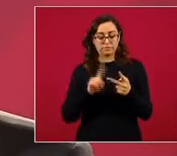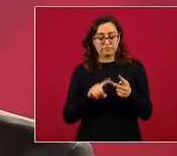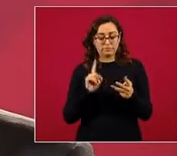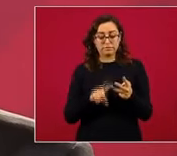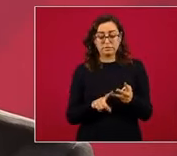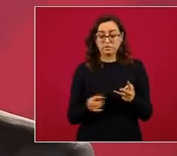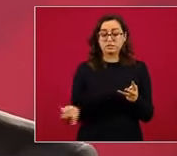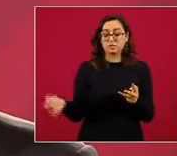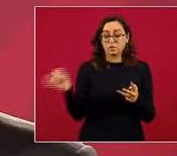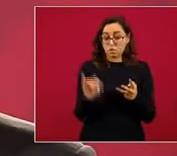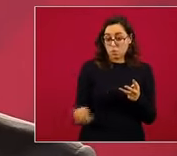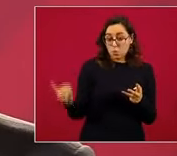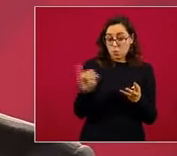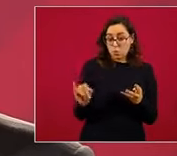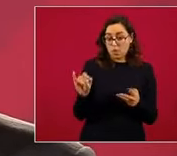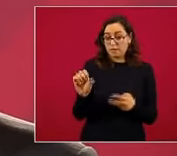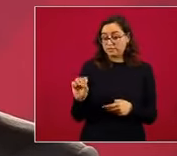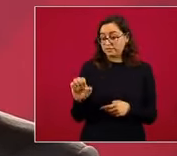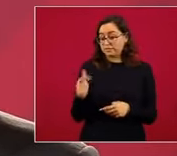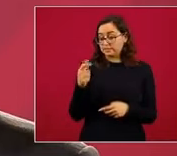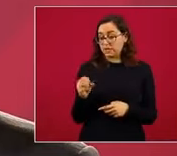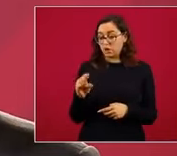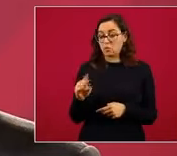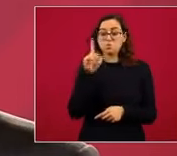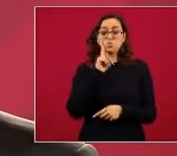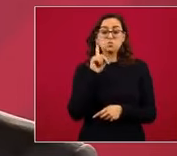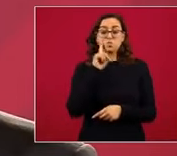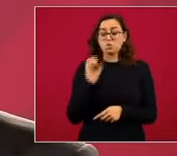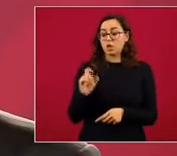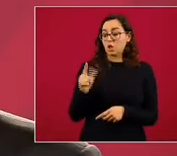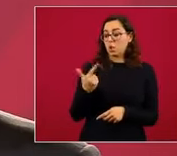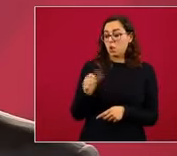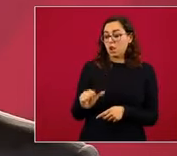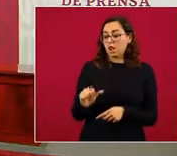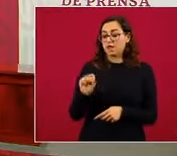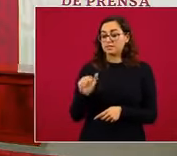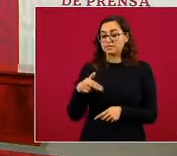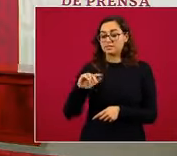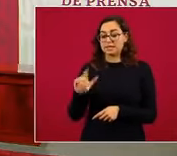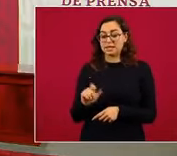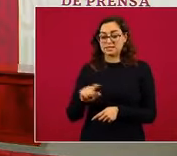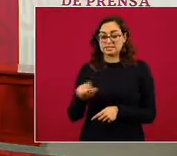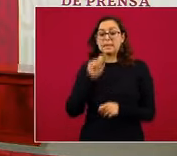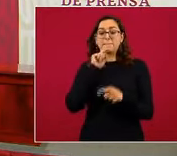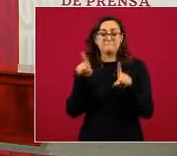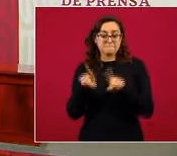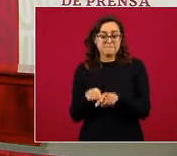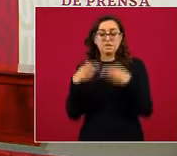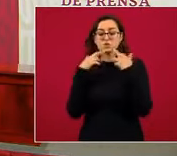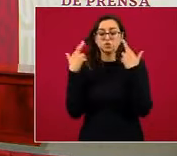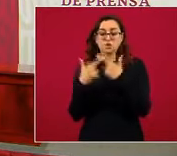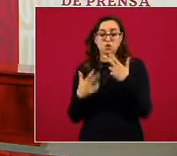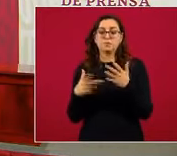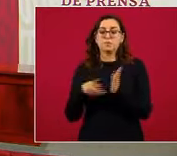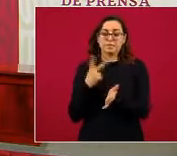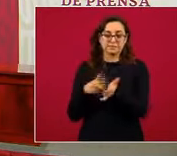de Gobernación, la ministra Olga Sánchez Cordero, ha convocado a la reunión quincenal